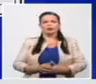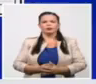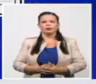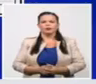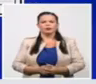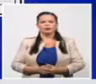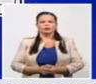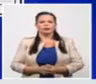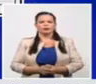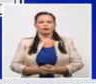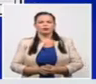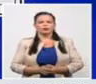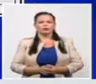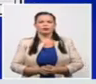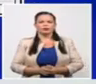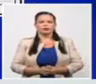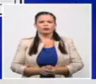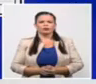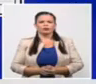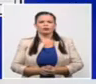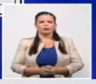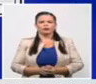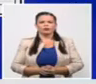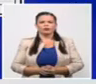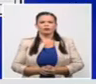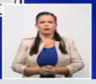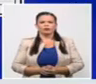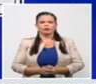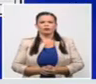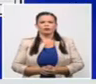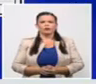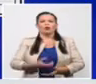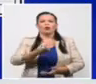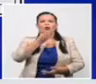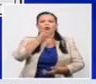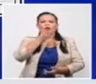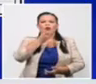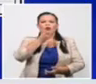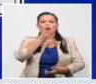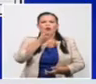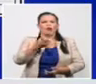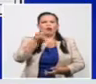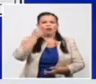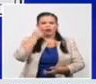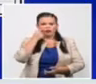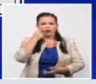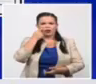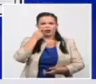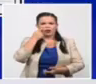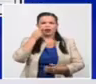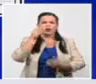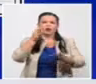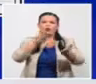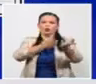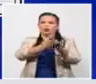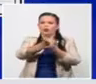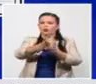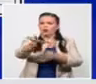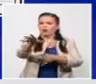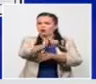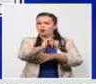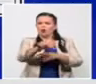ven la tendencia, el comportamiento que no logra reducirse.